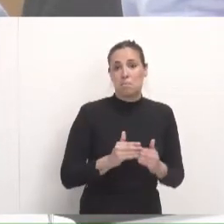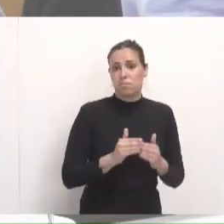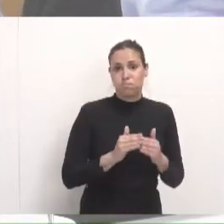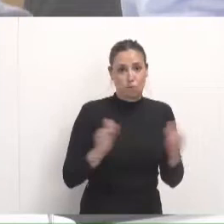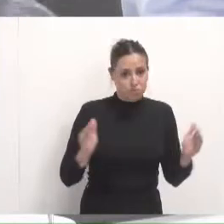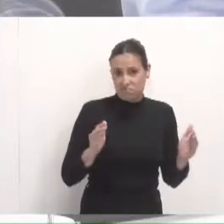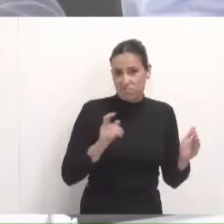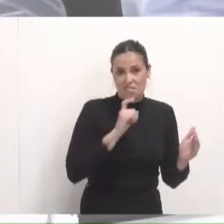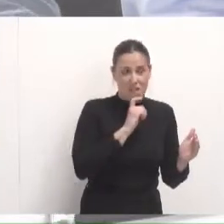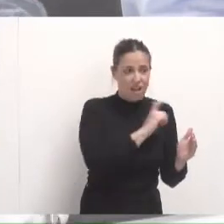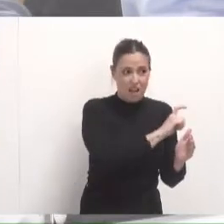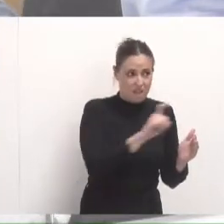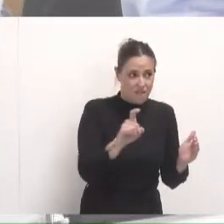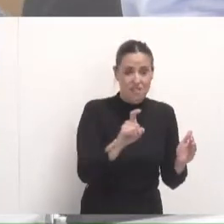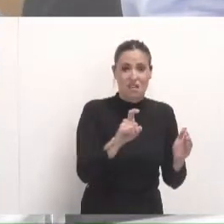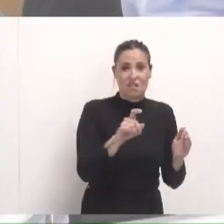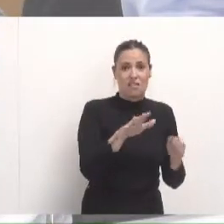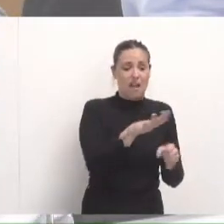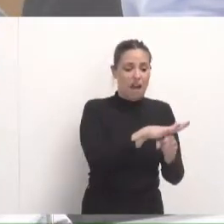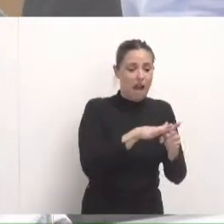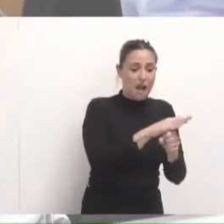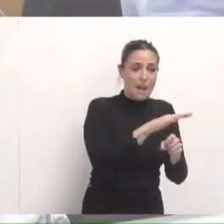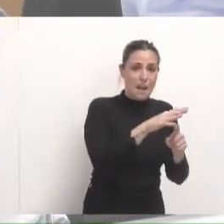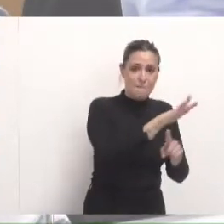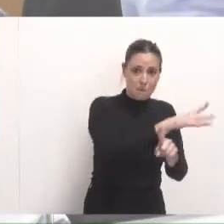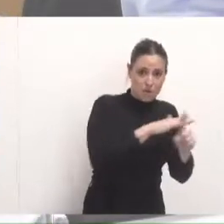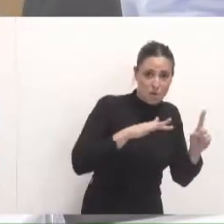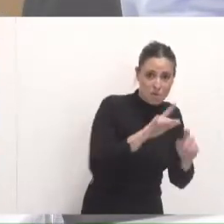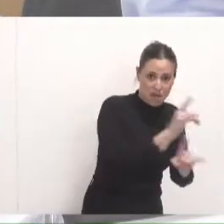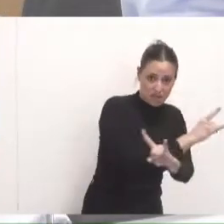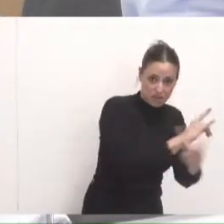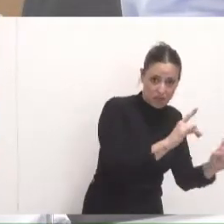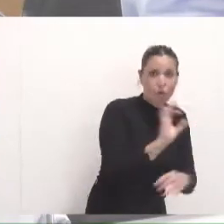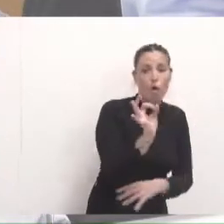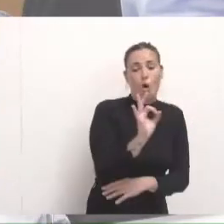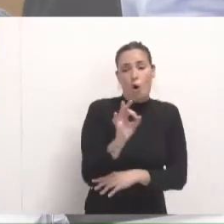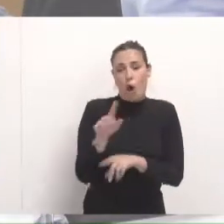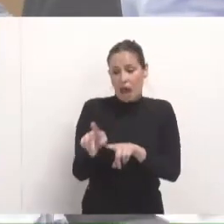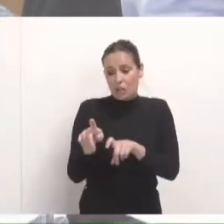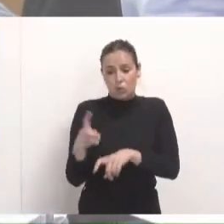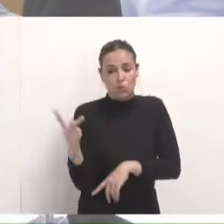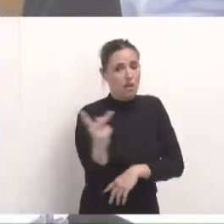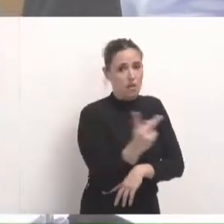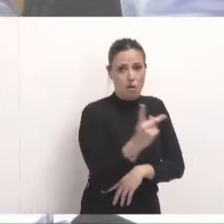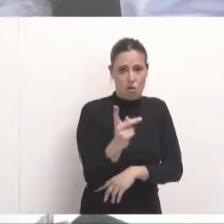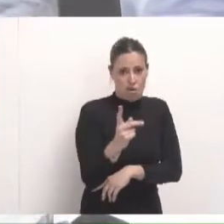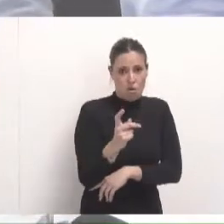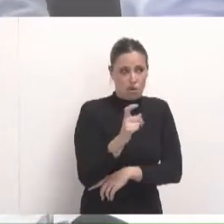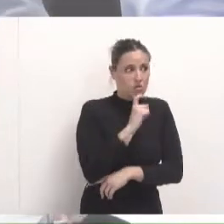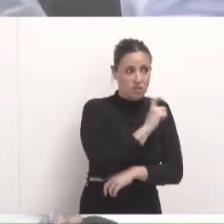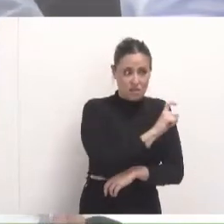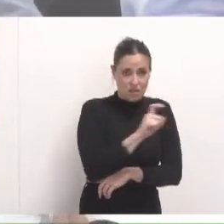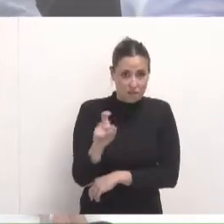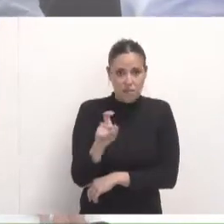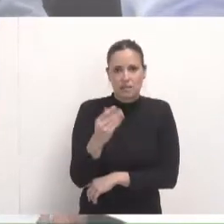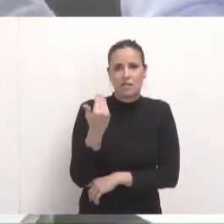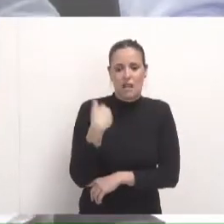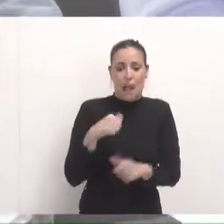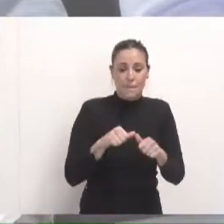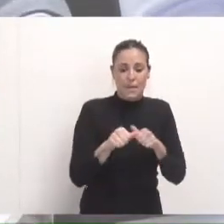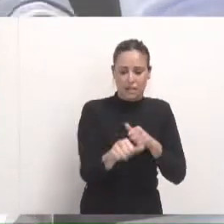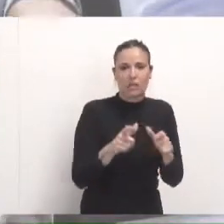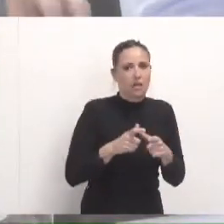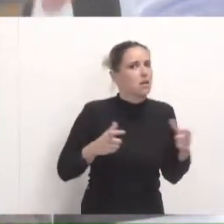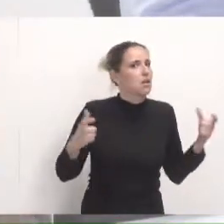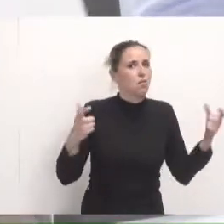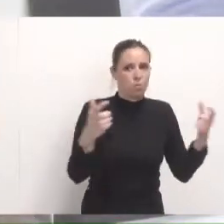¿no?, tanto al área de medio ambiente como al área de agricultura, pues se han mantenido una serie de reuniones, en este